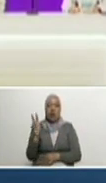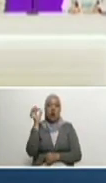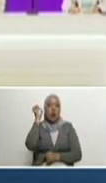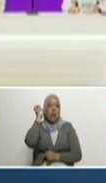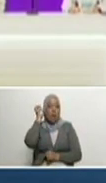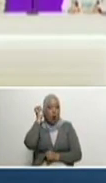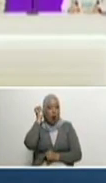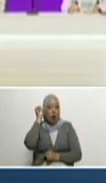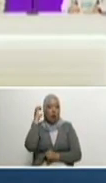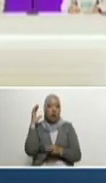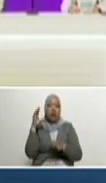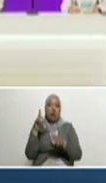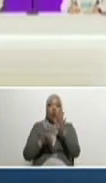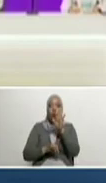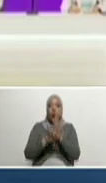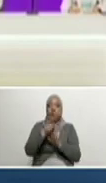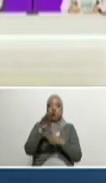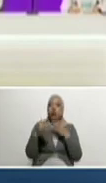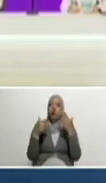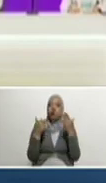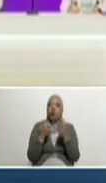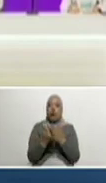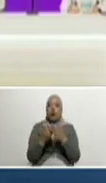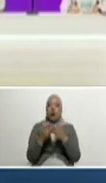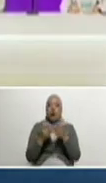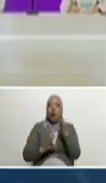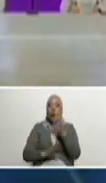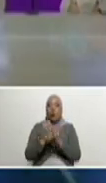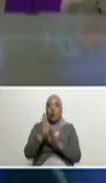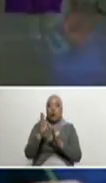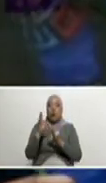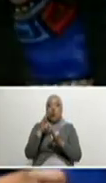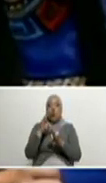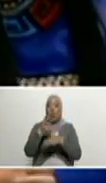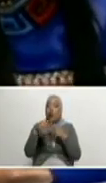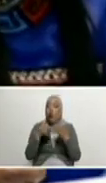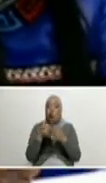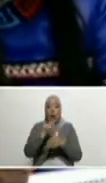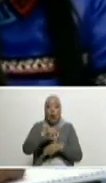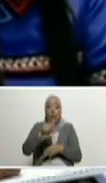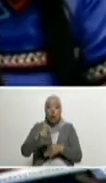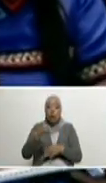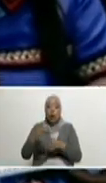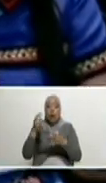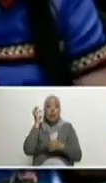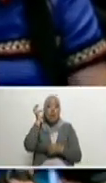Mujer. Deben ser potenciados y ampliados en su cobertura.